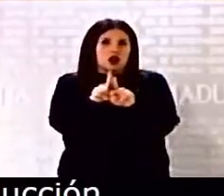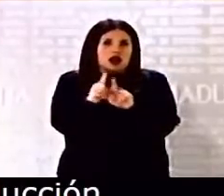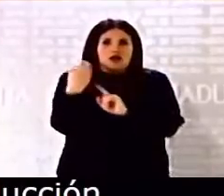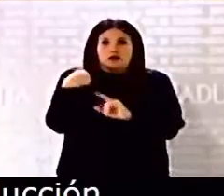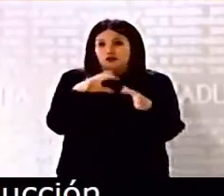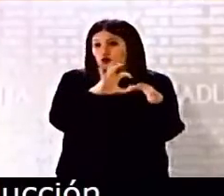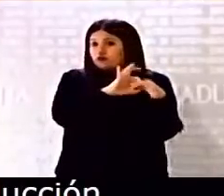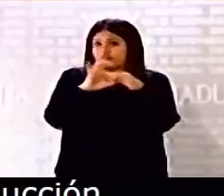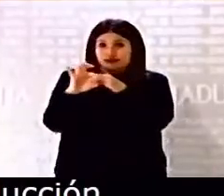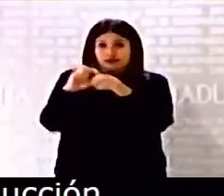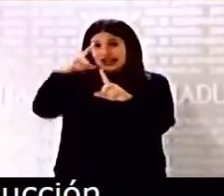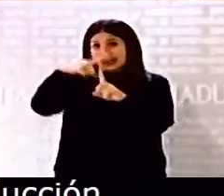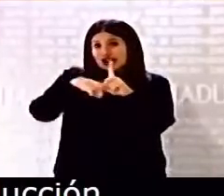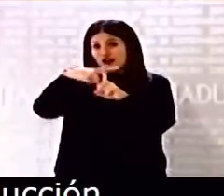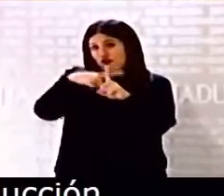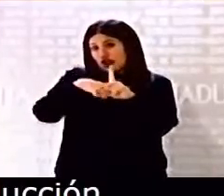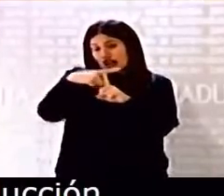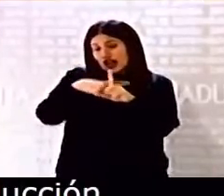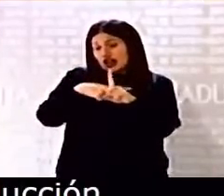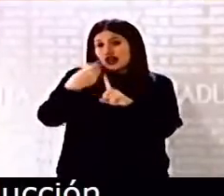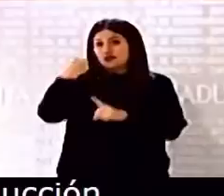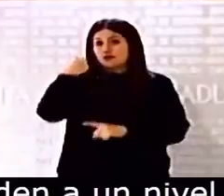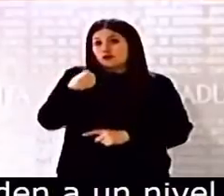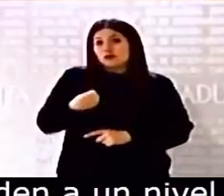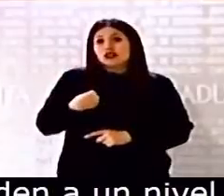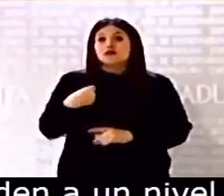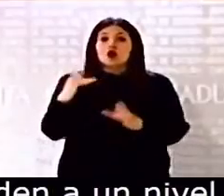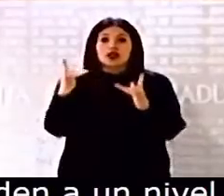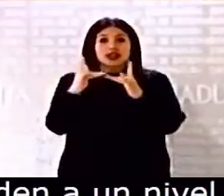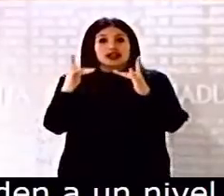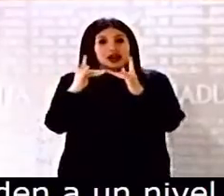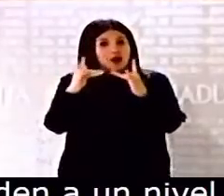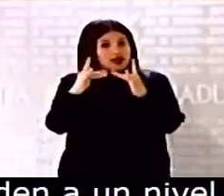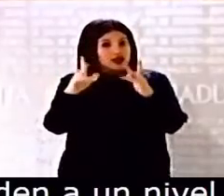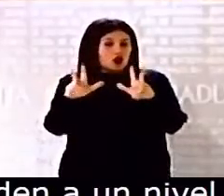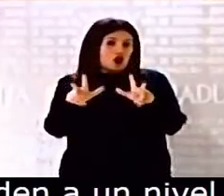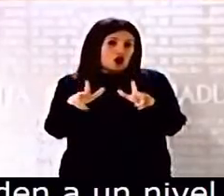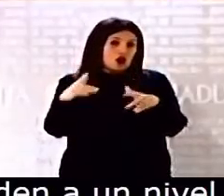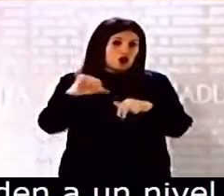corresponden a un nivel en el ámbito de las camas de hospitalización